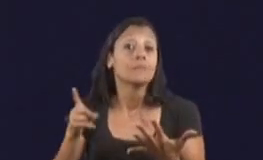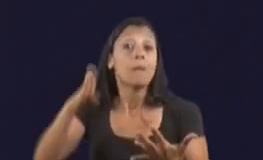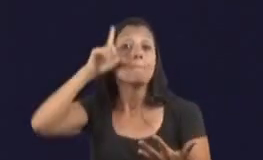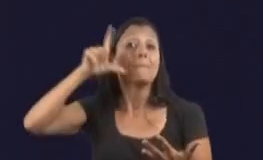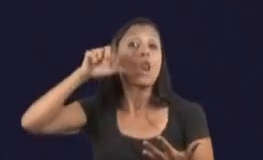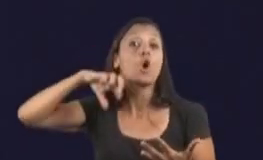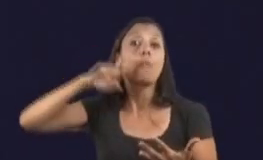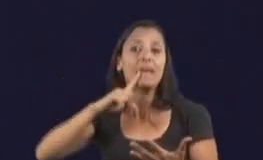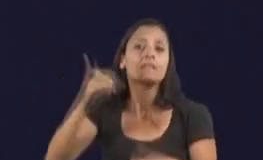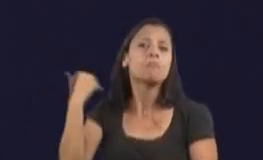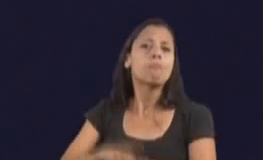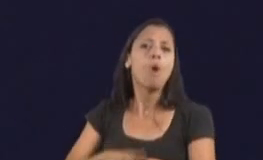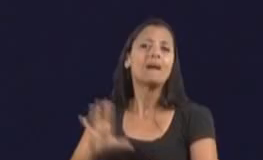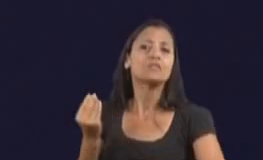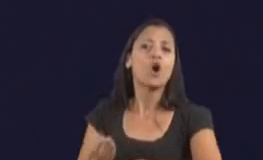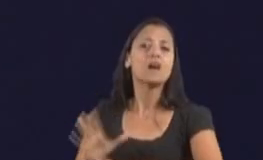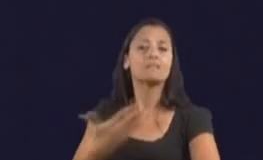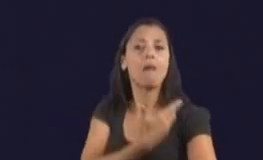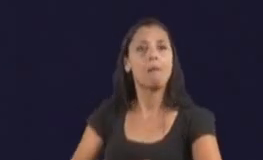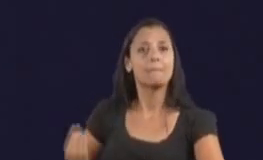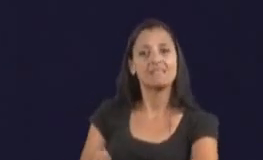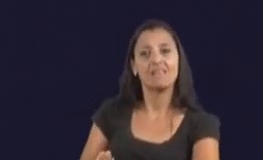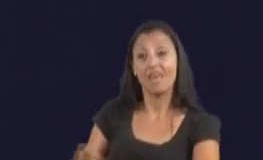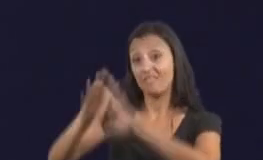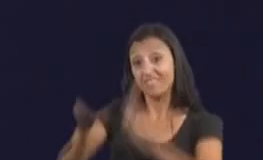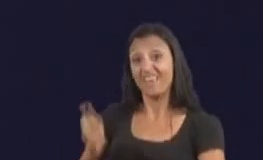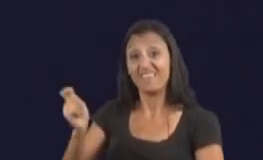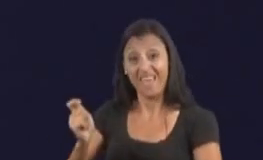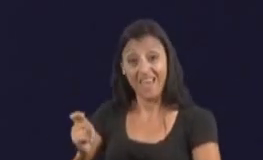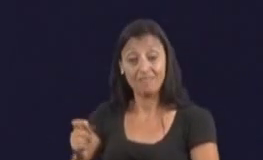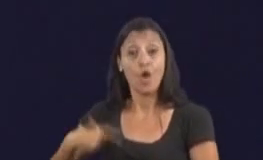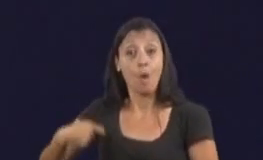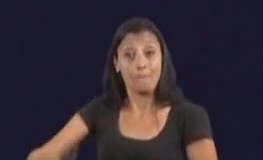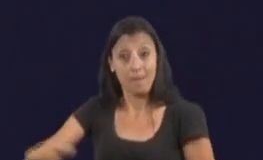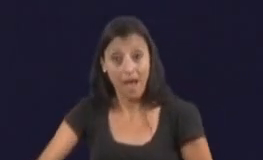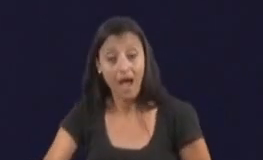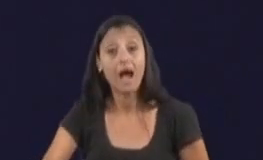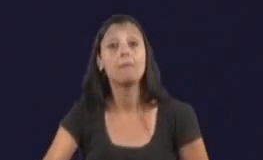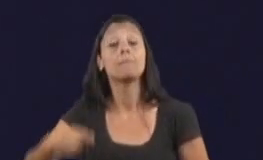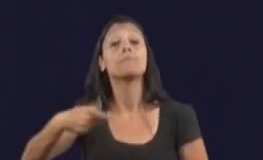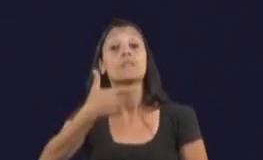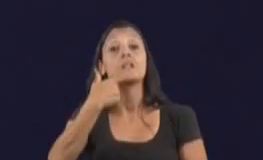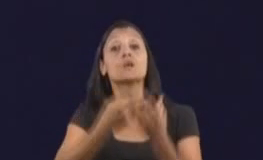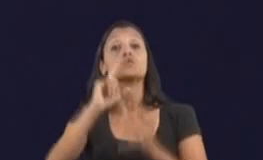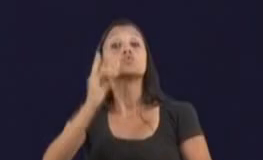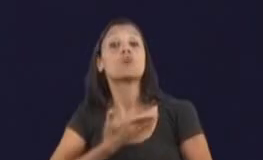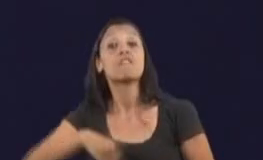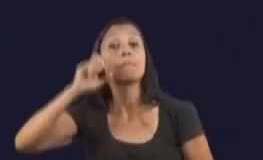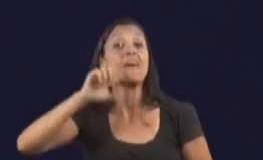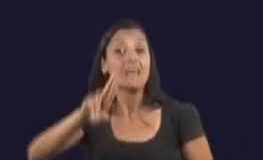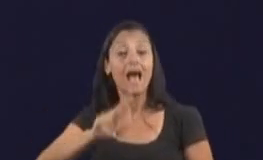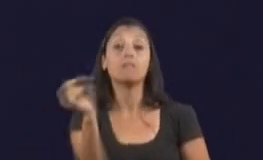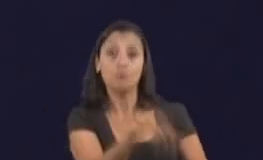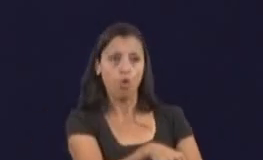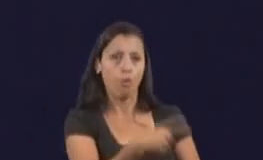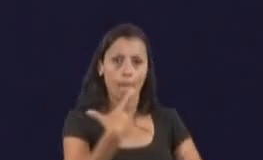momento ejercía el doble rol de presidente de la firma, Swissmedical y de la UAS. Todo esto surge a raíz de una